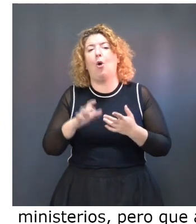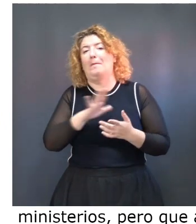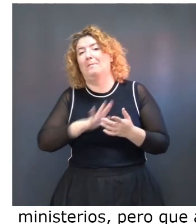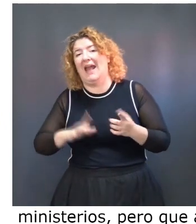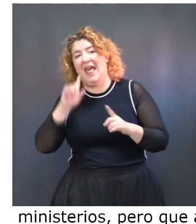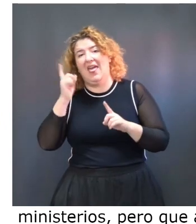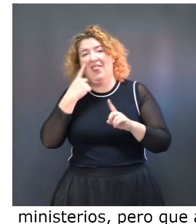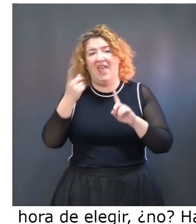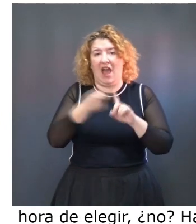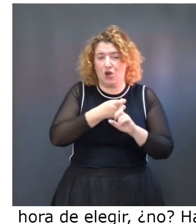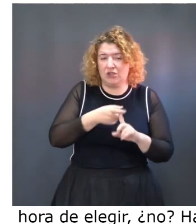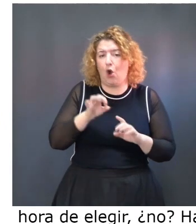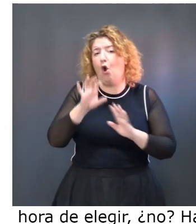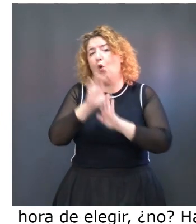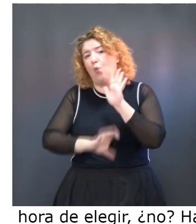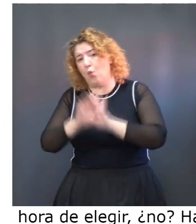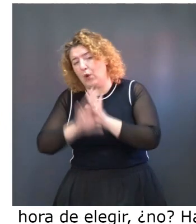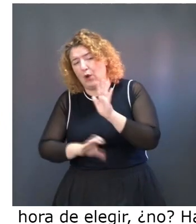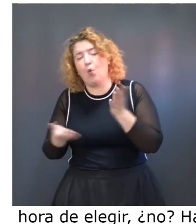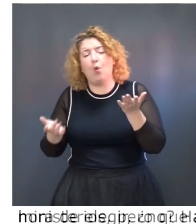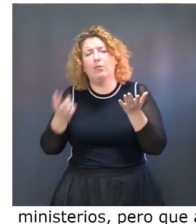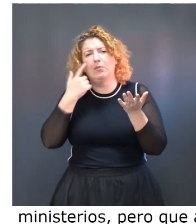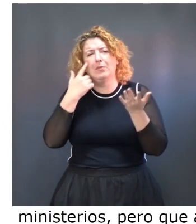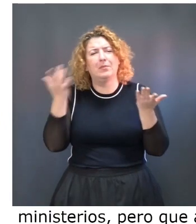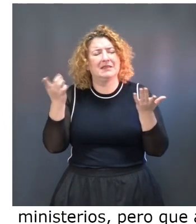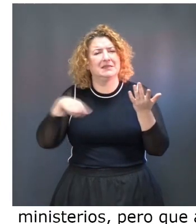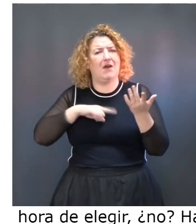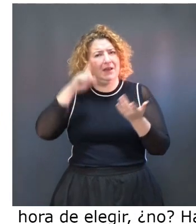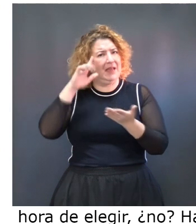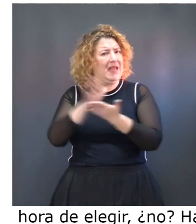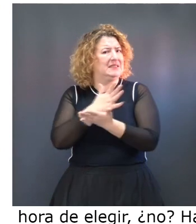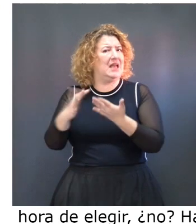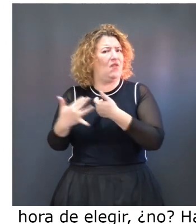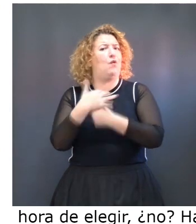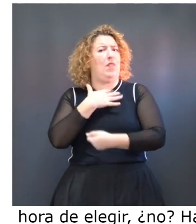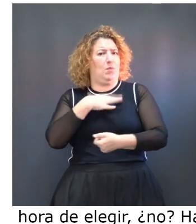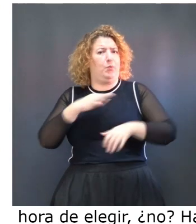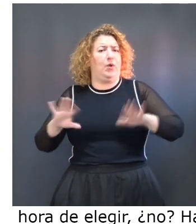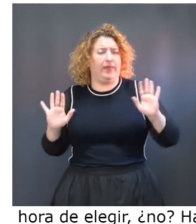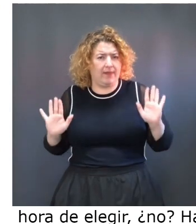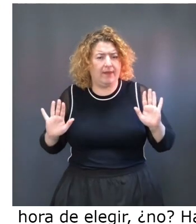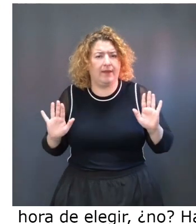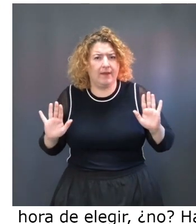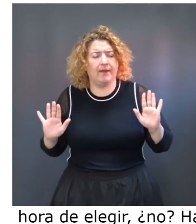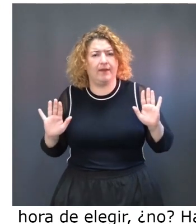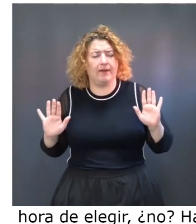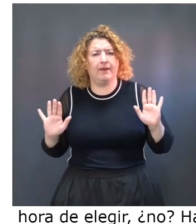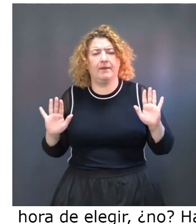o de currículum, y a veces también, bueno, conocer cuál es el sesgo que nos puede limitar, ¿no? En esta